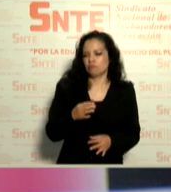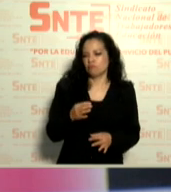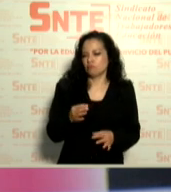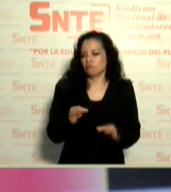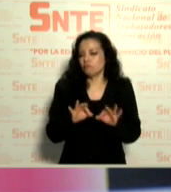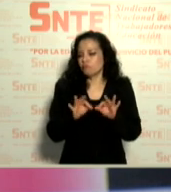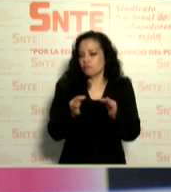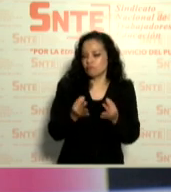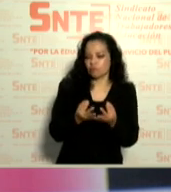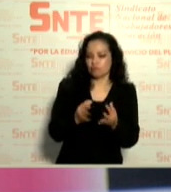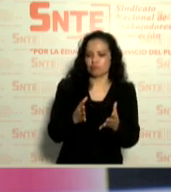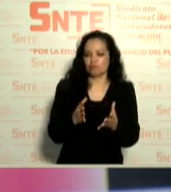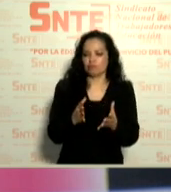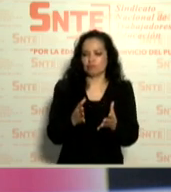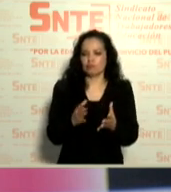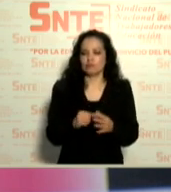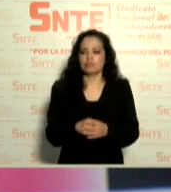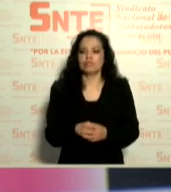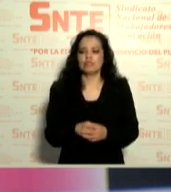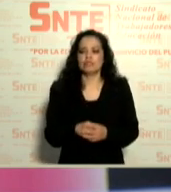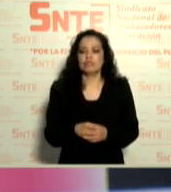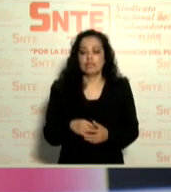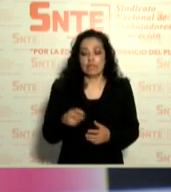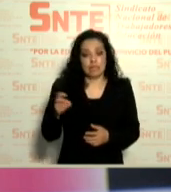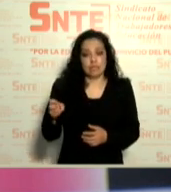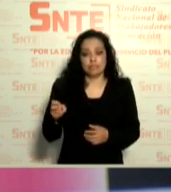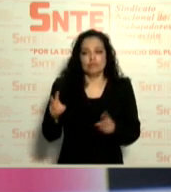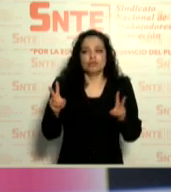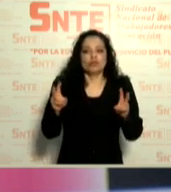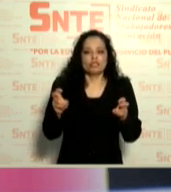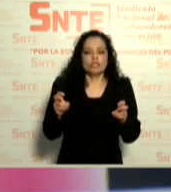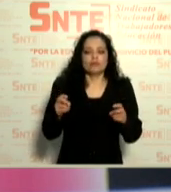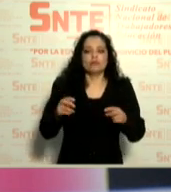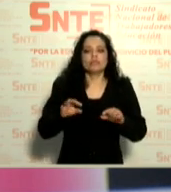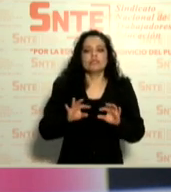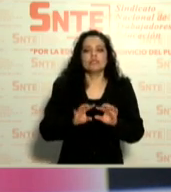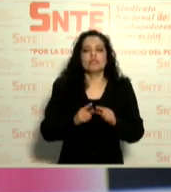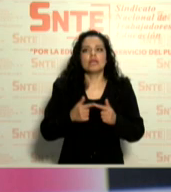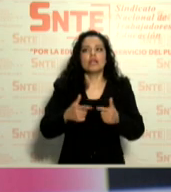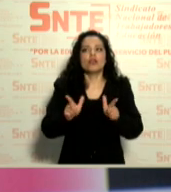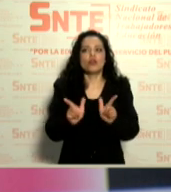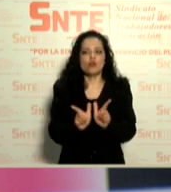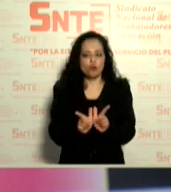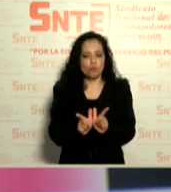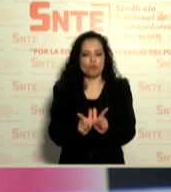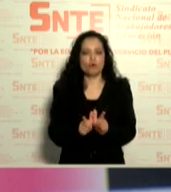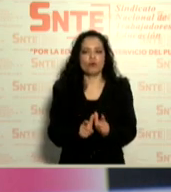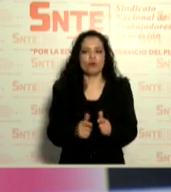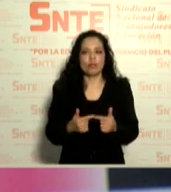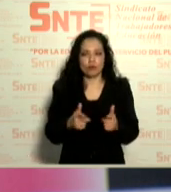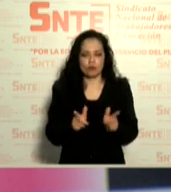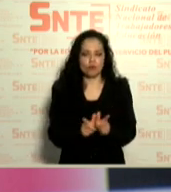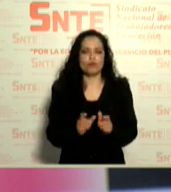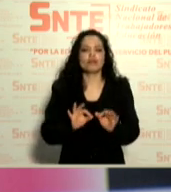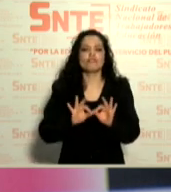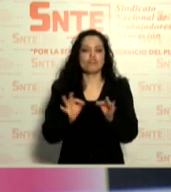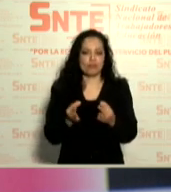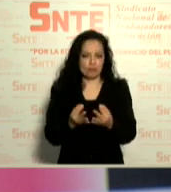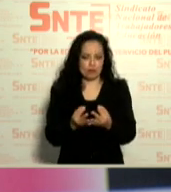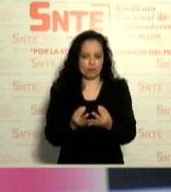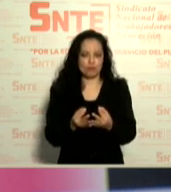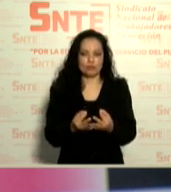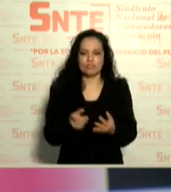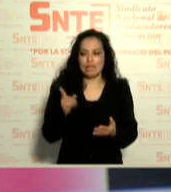apoyo al trabajo de nuestras compañeras y compañeros, en apoyo a una iniciativa